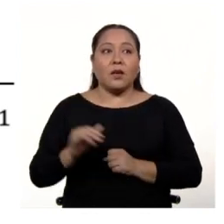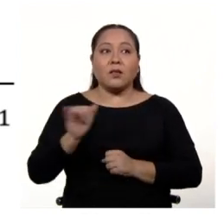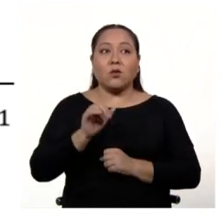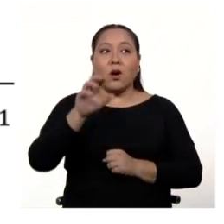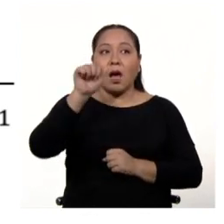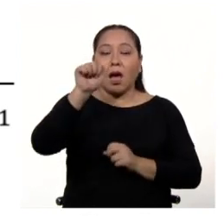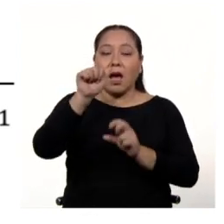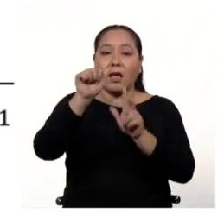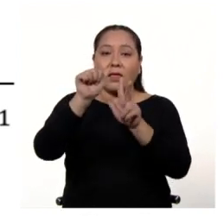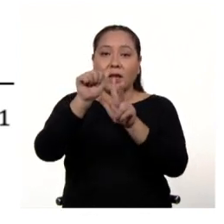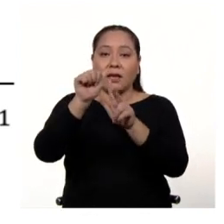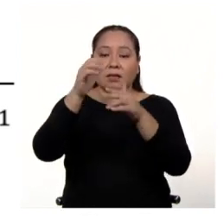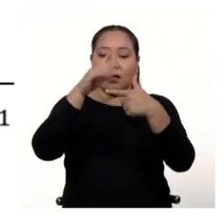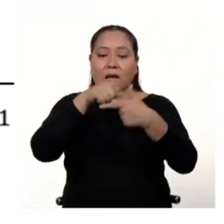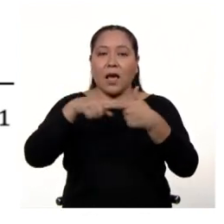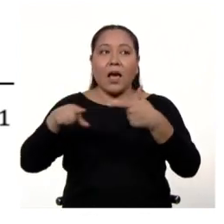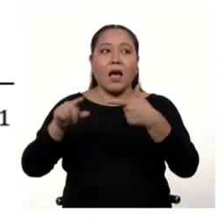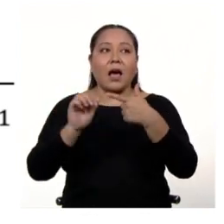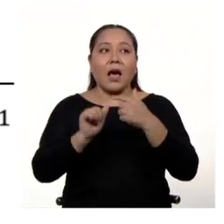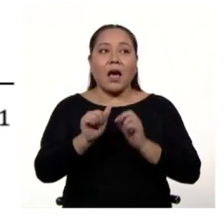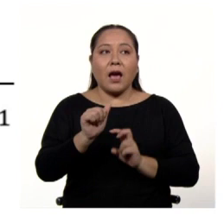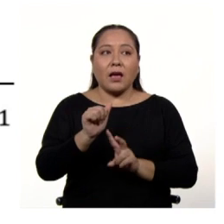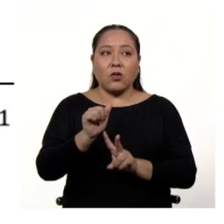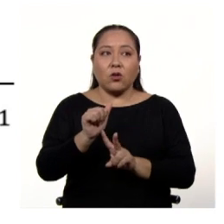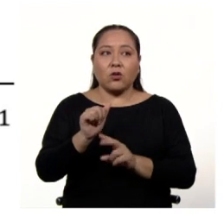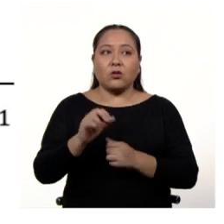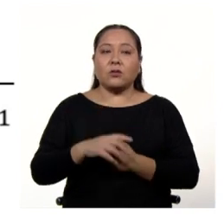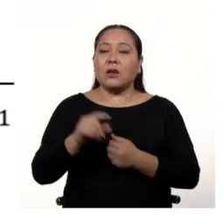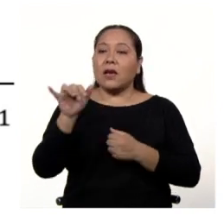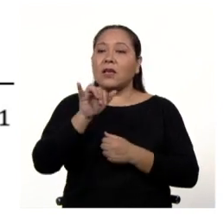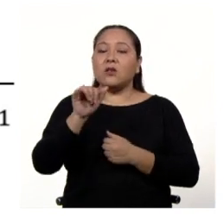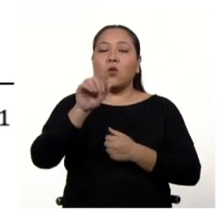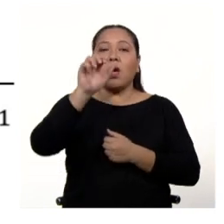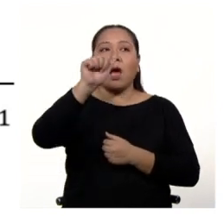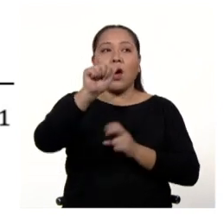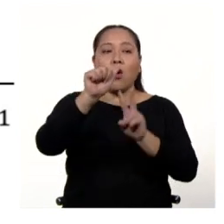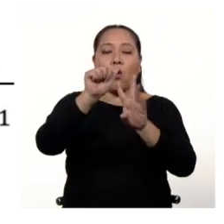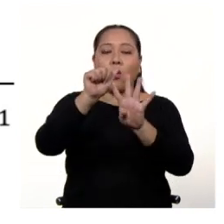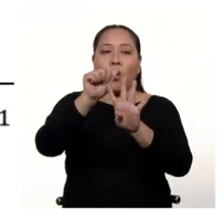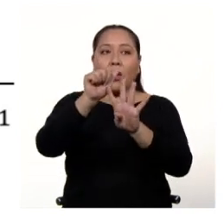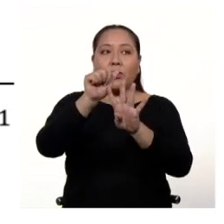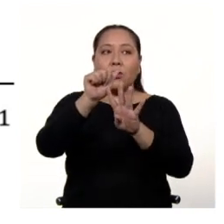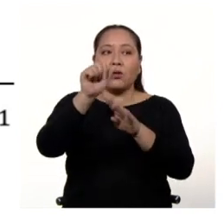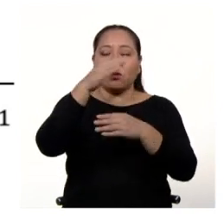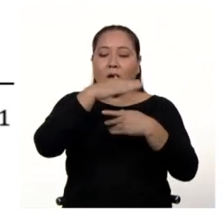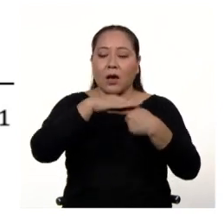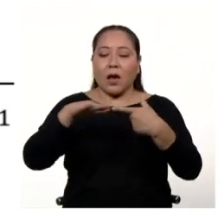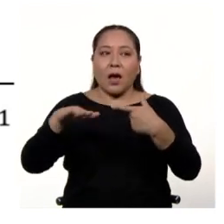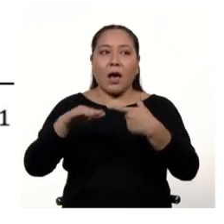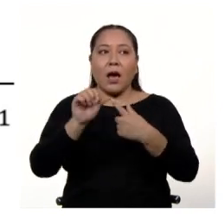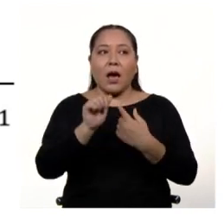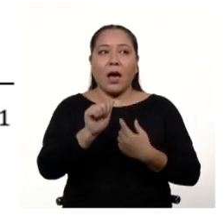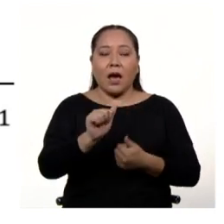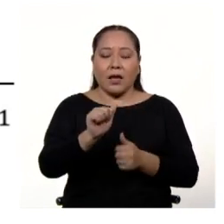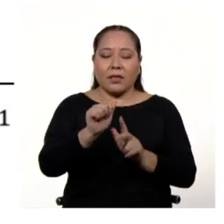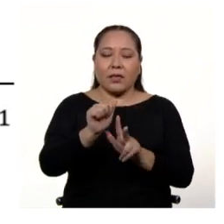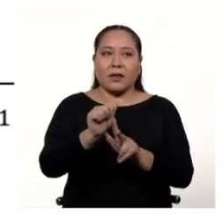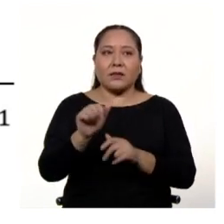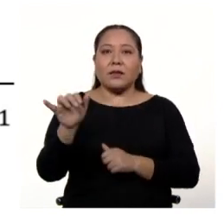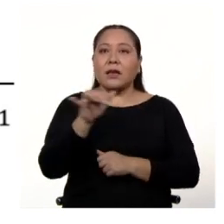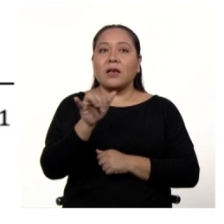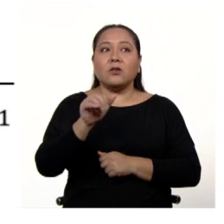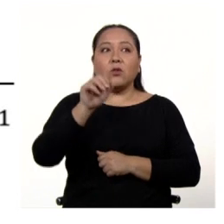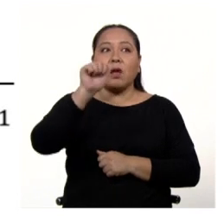sub 2, que es igual a A sub 4 sobre A sub 3, y es igual a A sub 5 sobre A